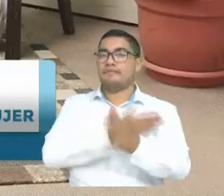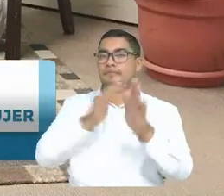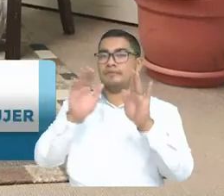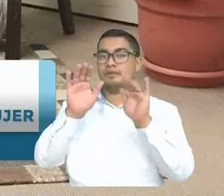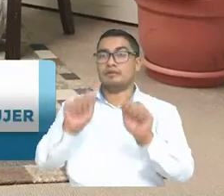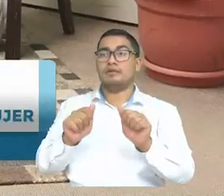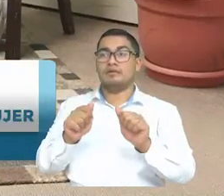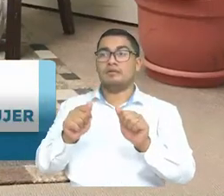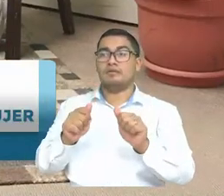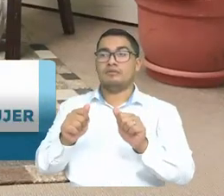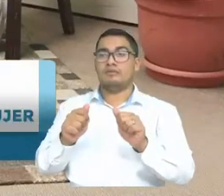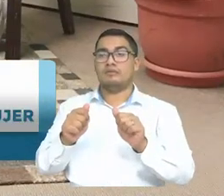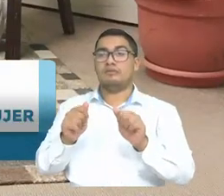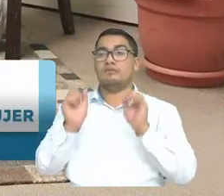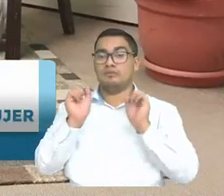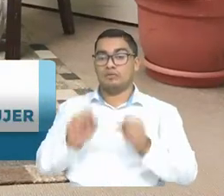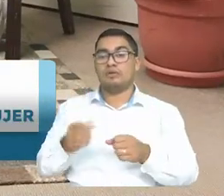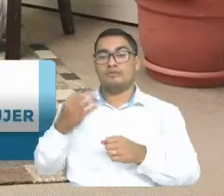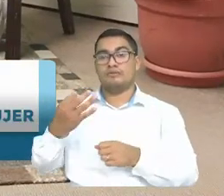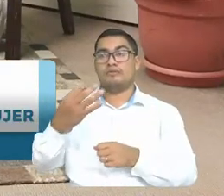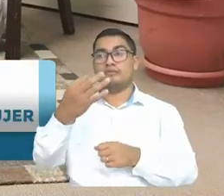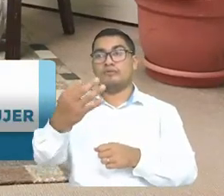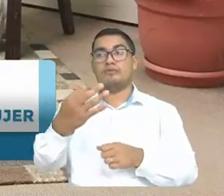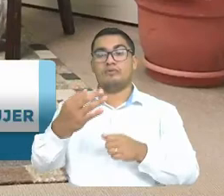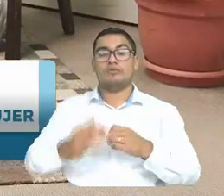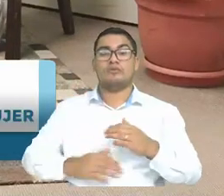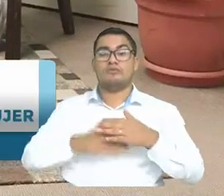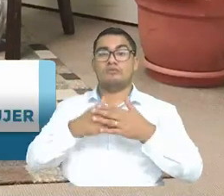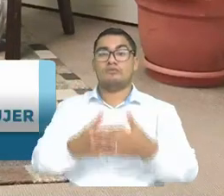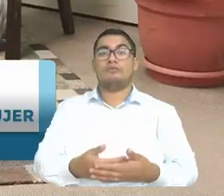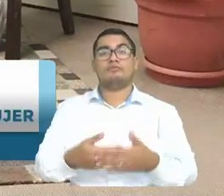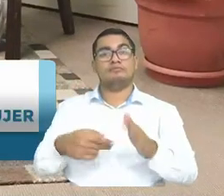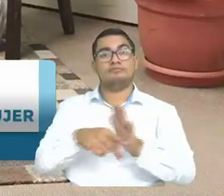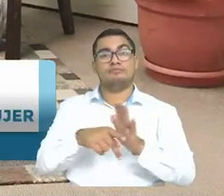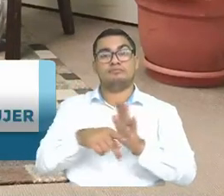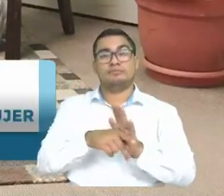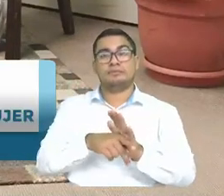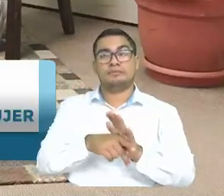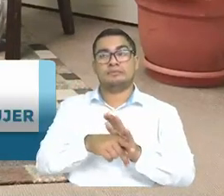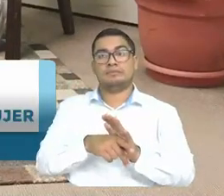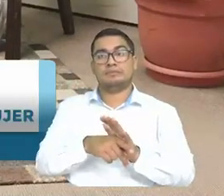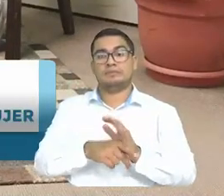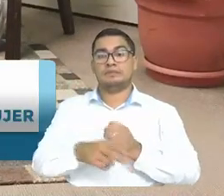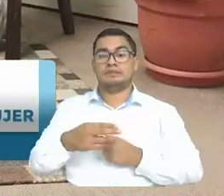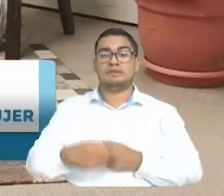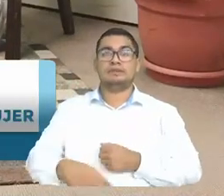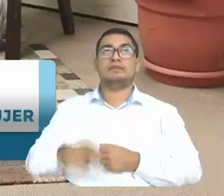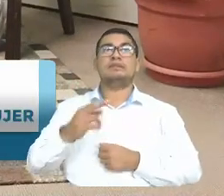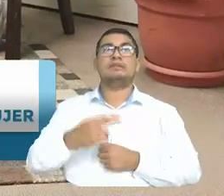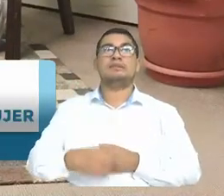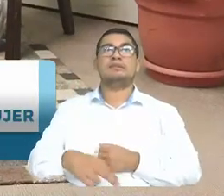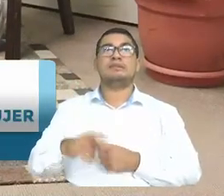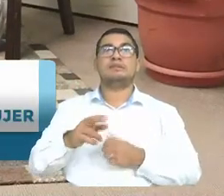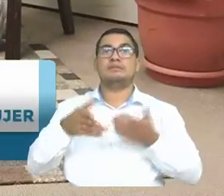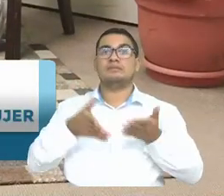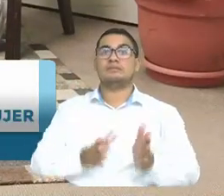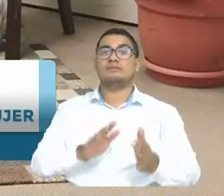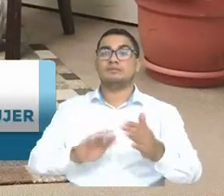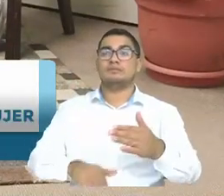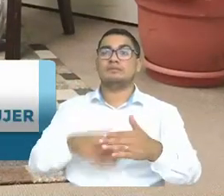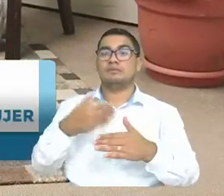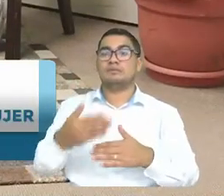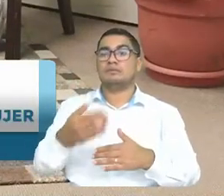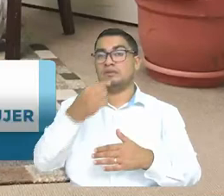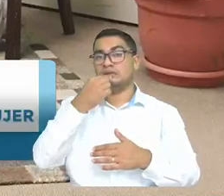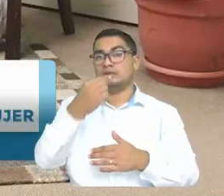de sufrir alguna complicación en su embarazo. Entonces, los sangrados posparto tienden a